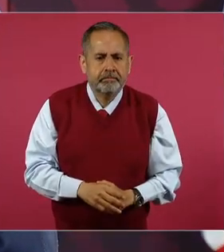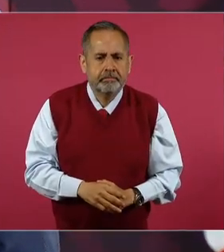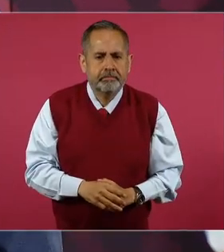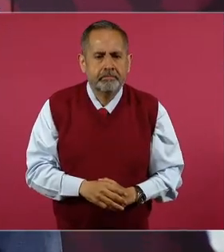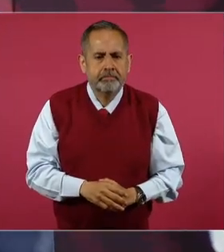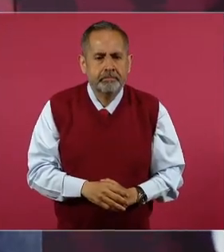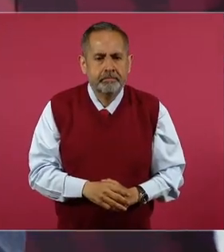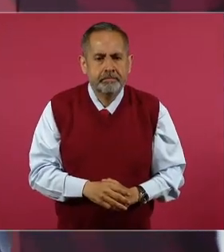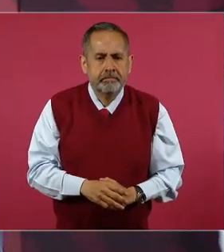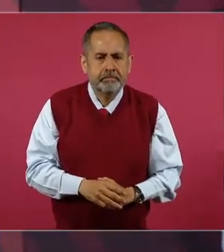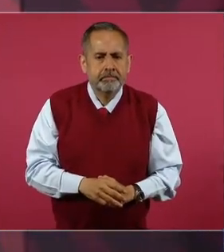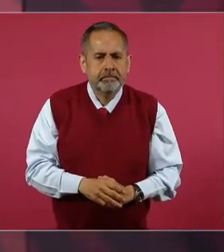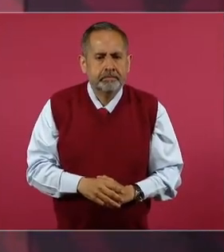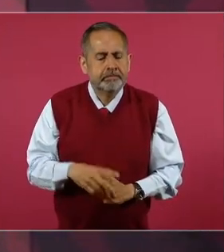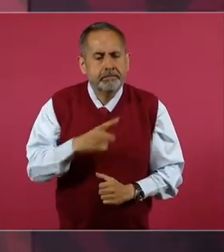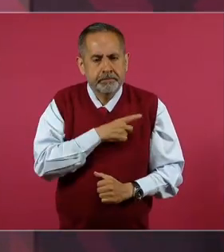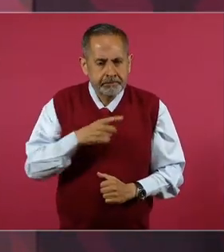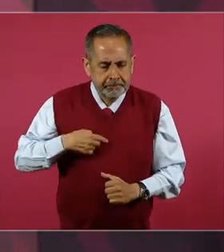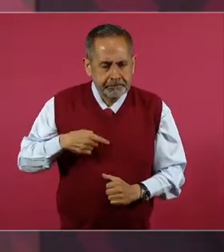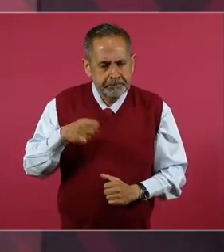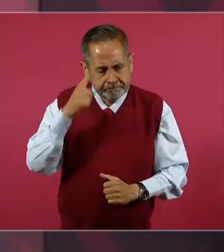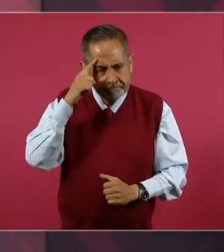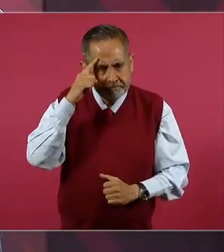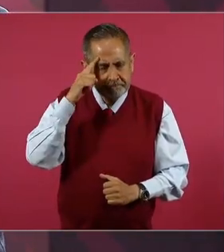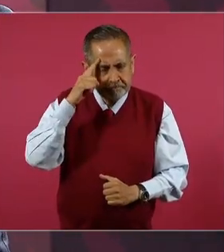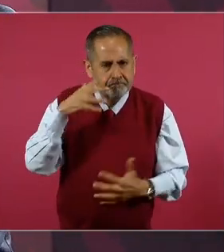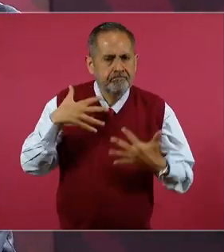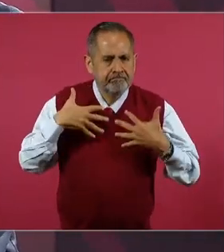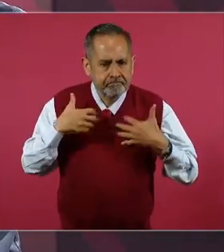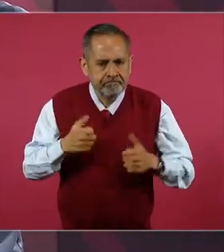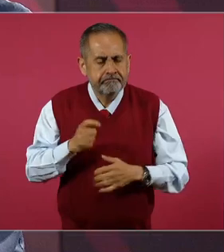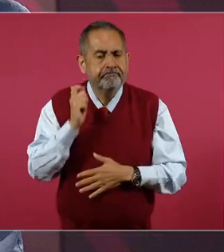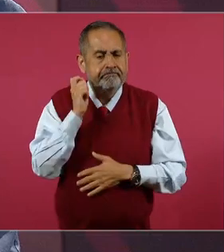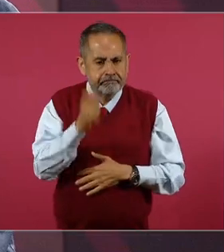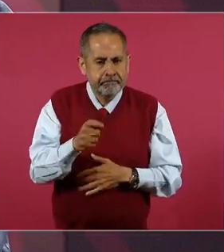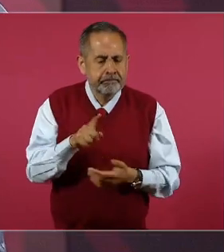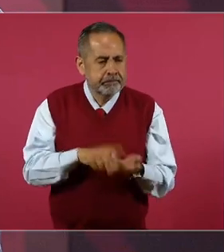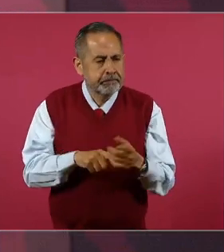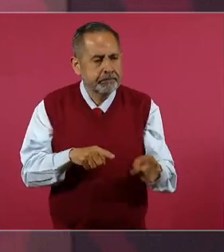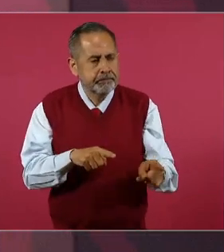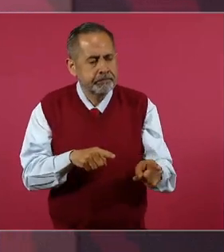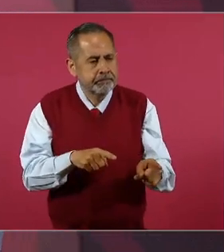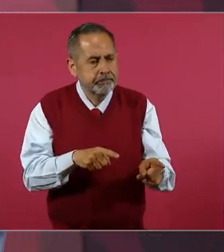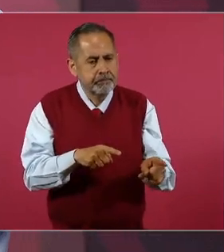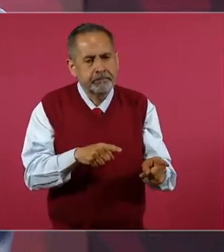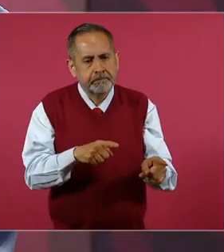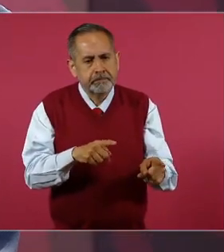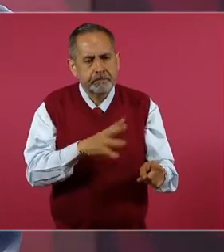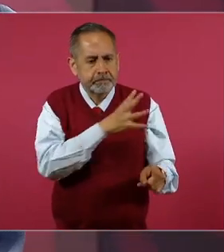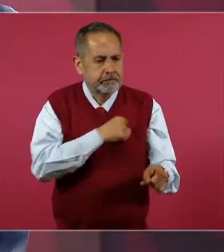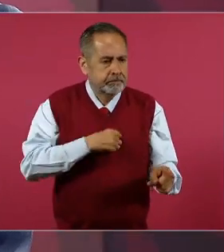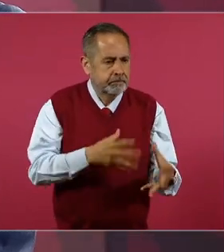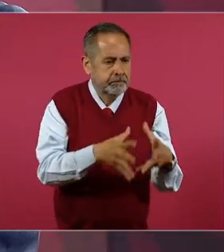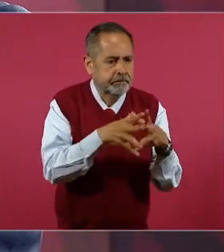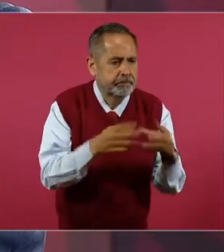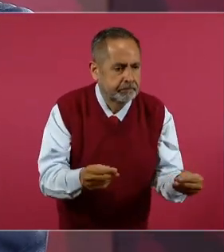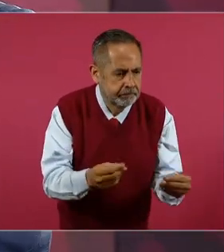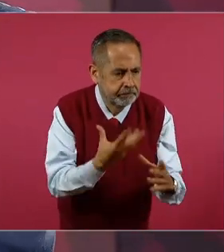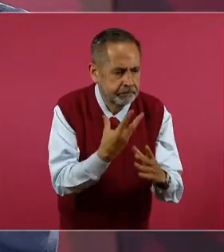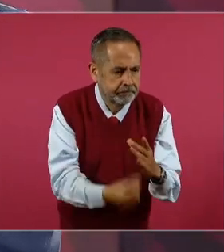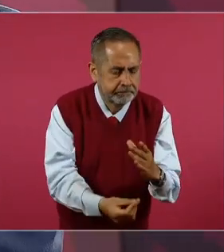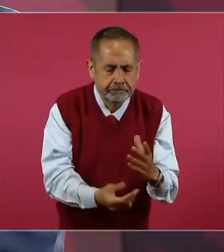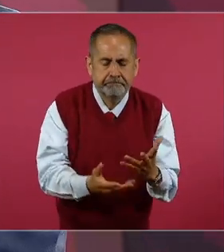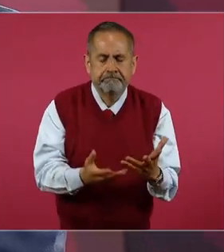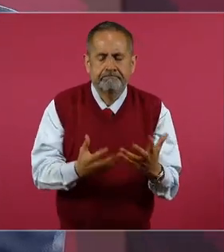Hay que comprender lo que significa la pérdida de un ser humano,